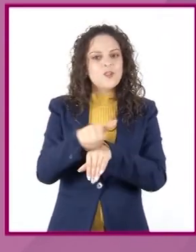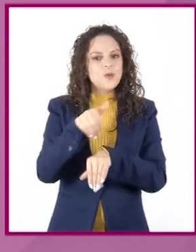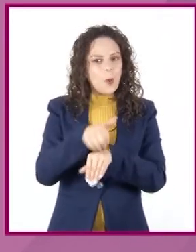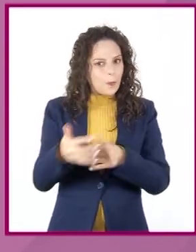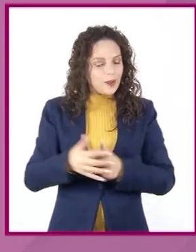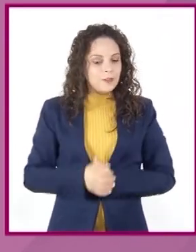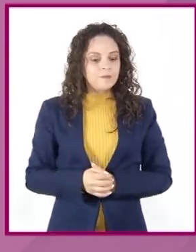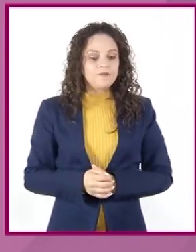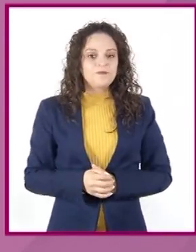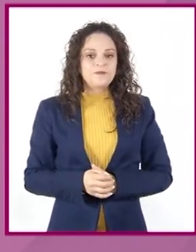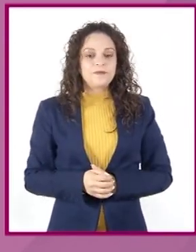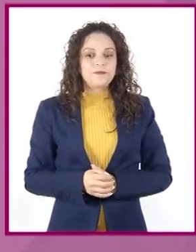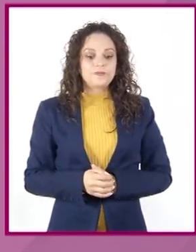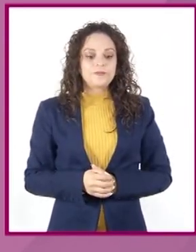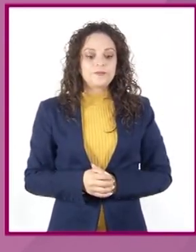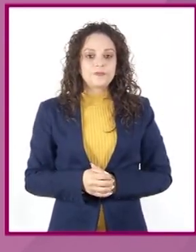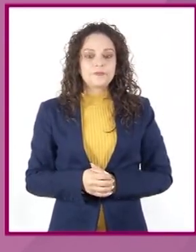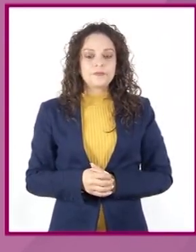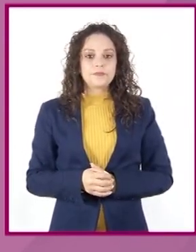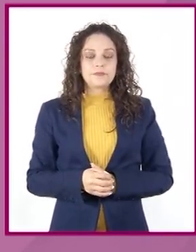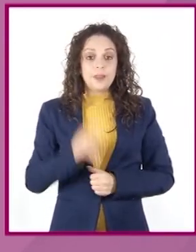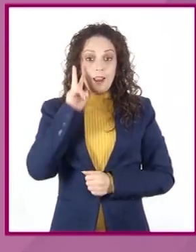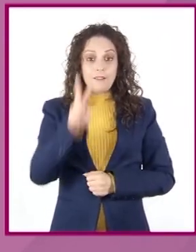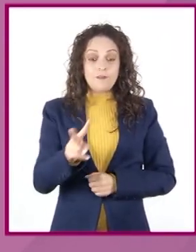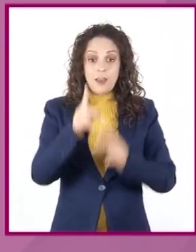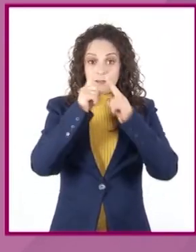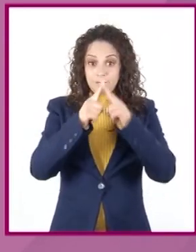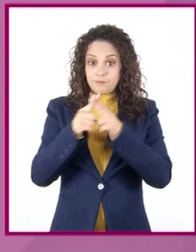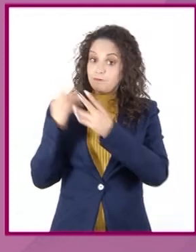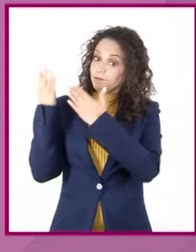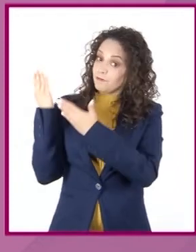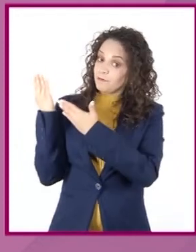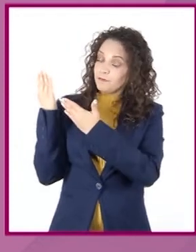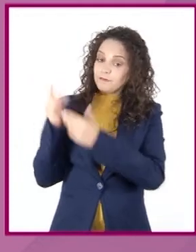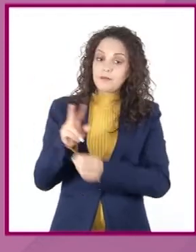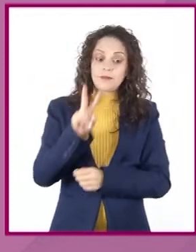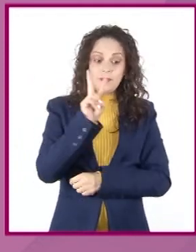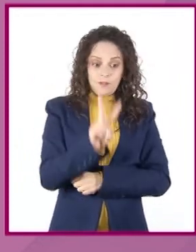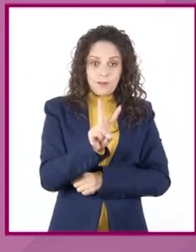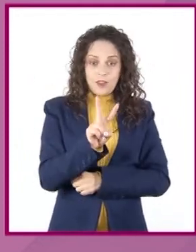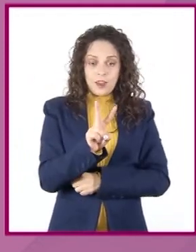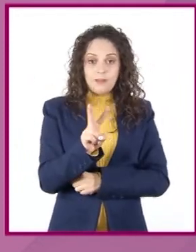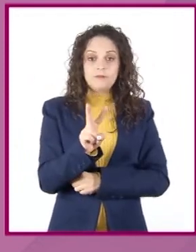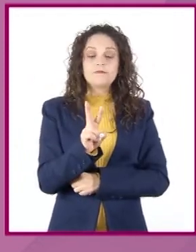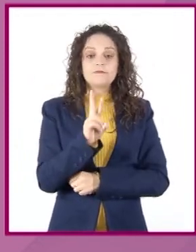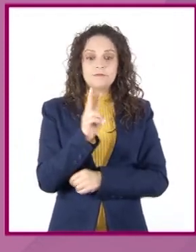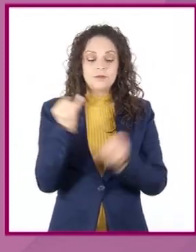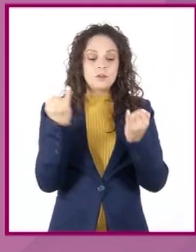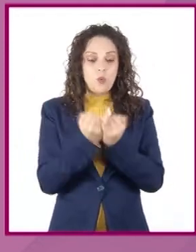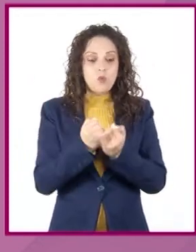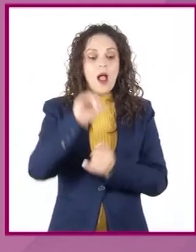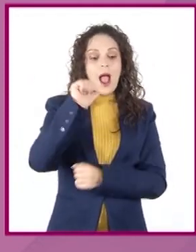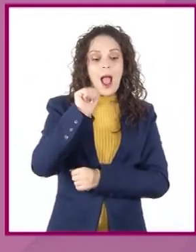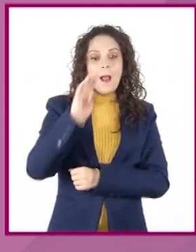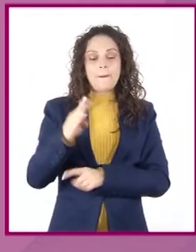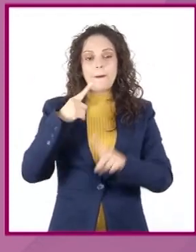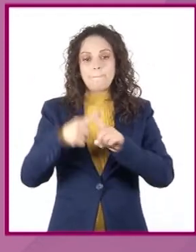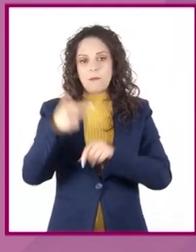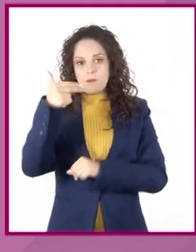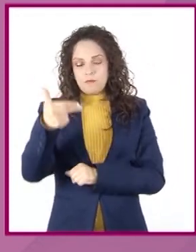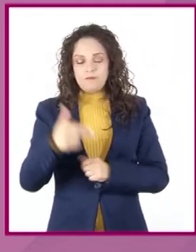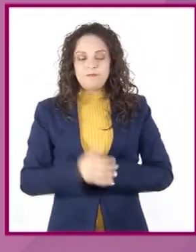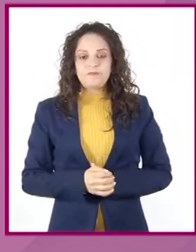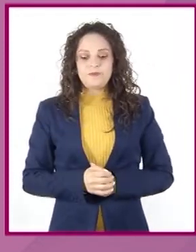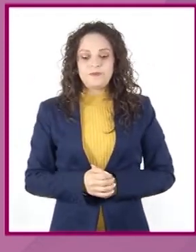de un prisma es igual al área de su base por su altura. En este caso, primero multiplicamos el largo por el ancho